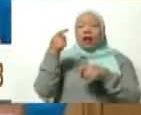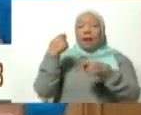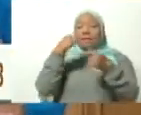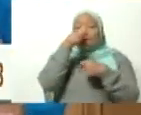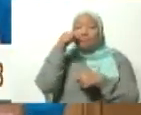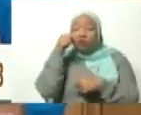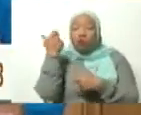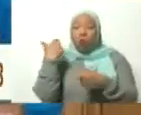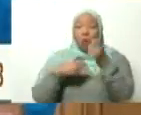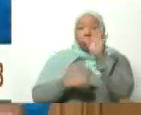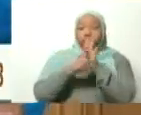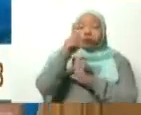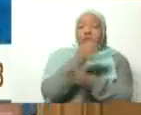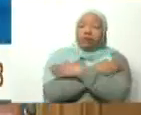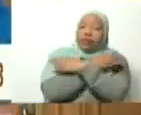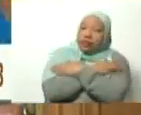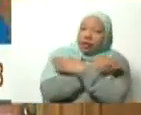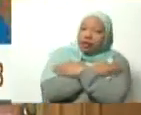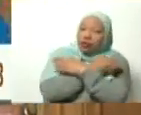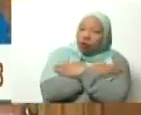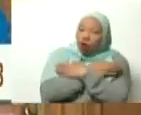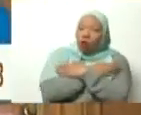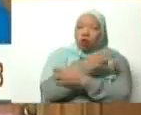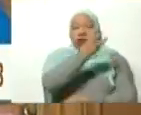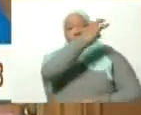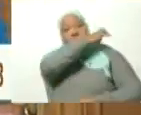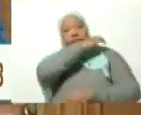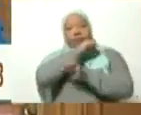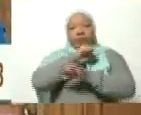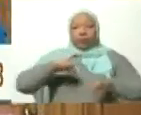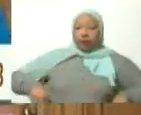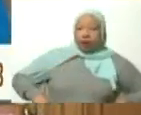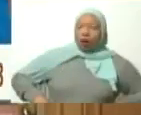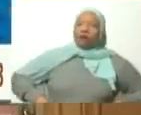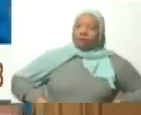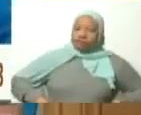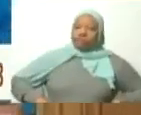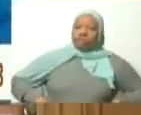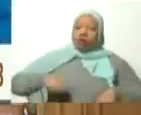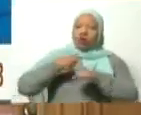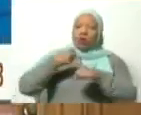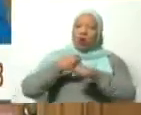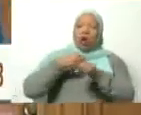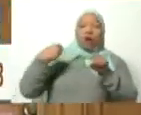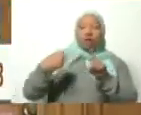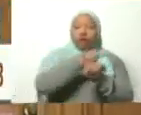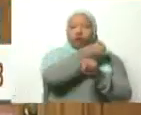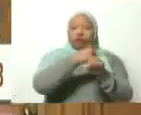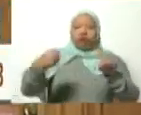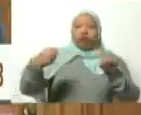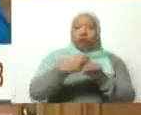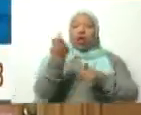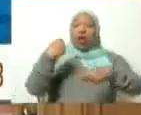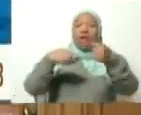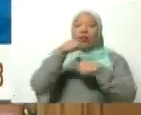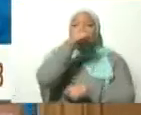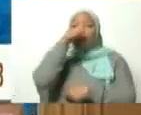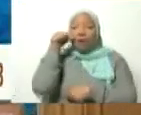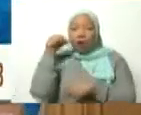importantes avances, felicitamos a la Fuerza Armada Nacional Bolivariana, combatiendo a los grupos